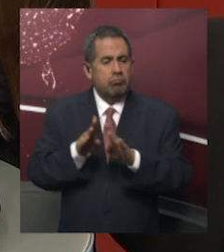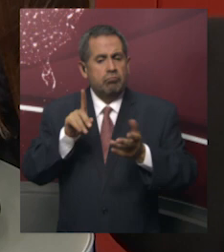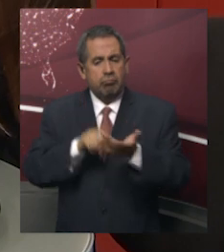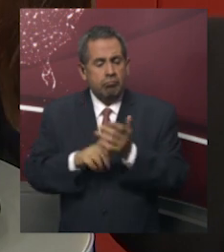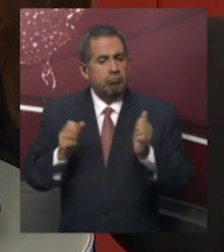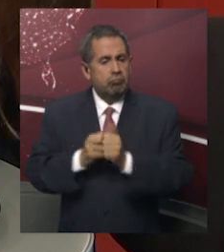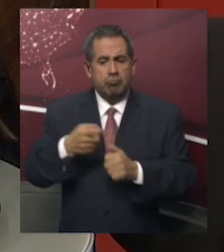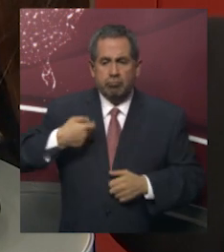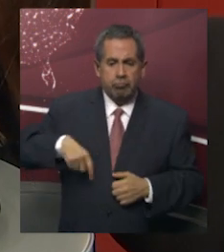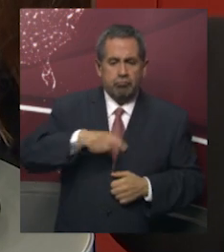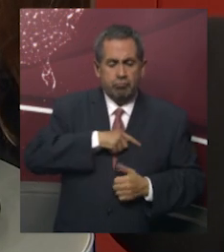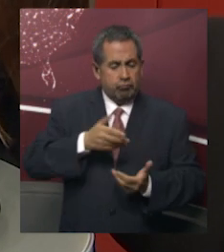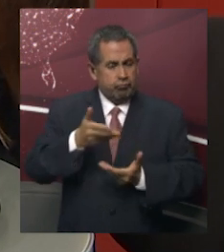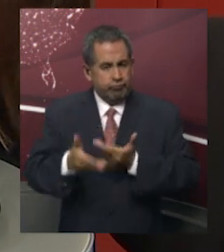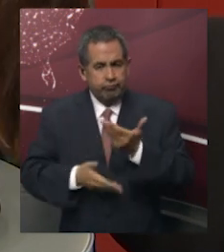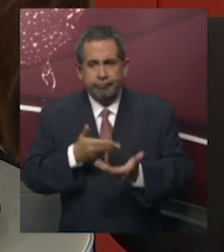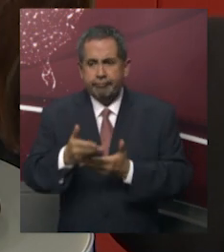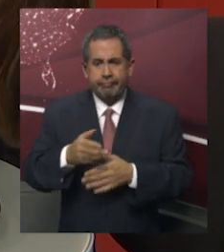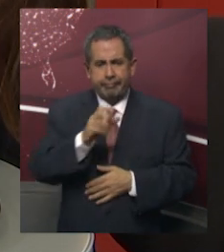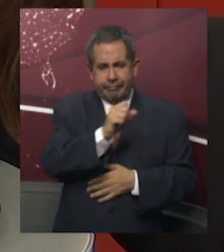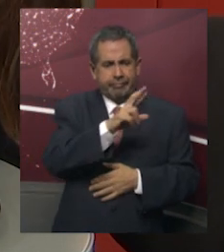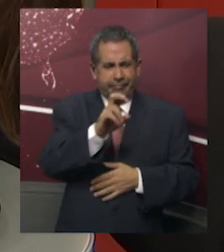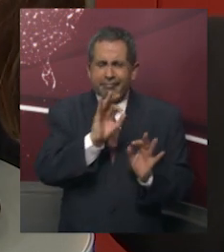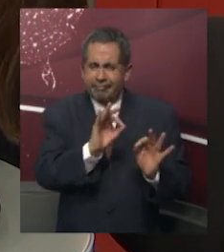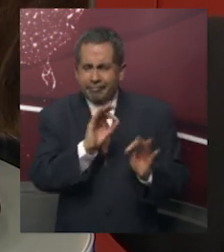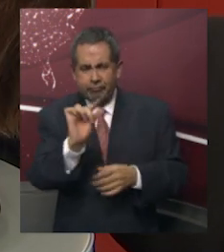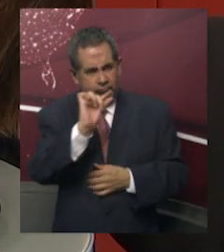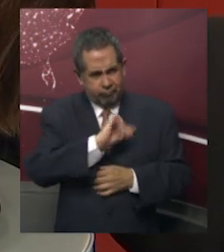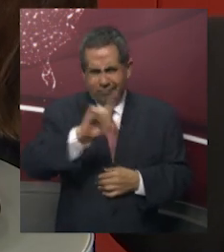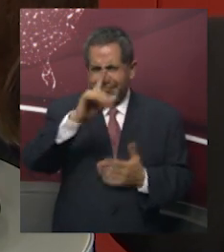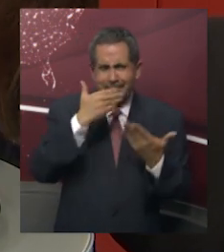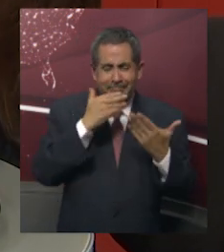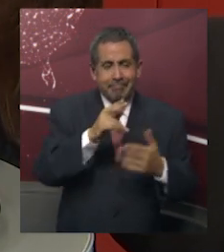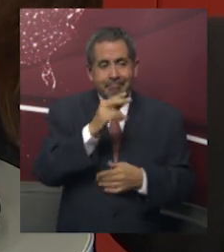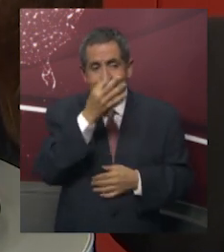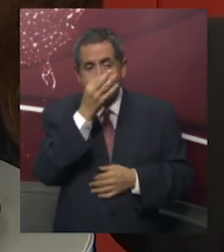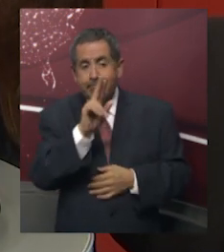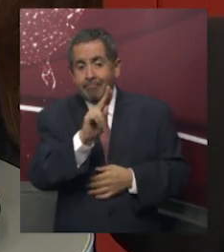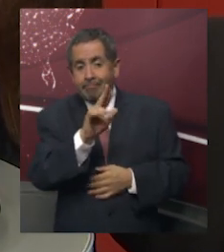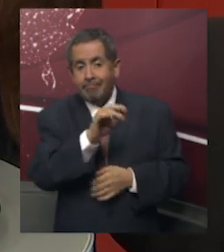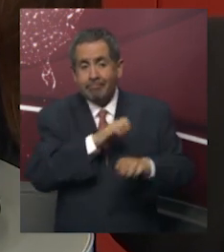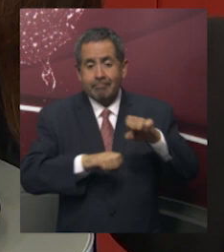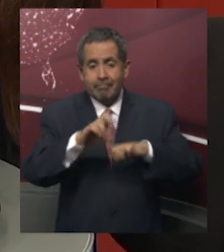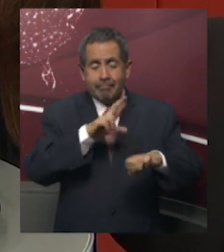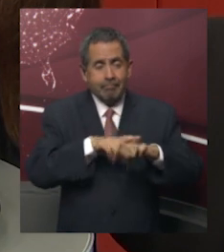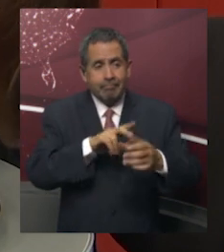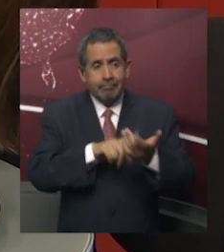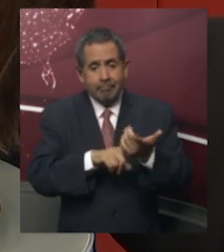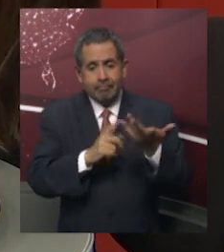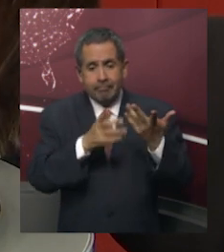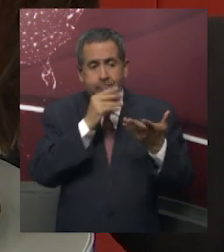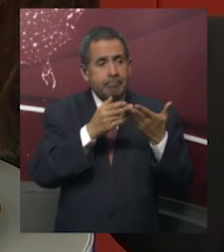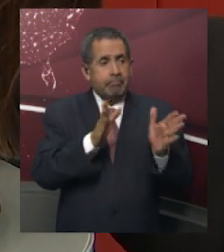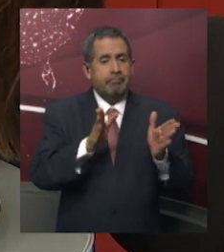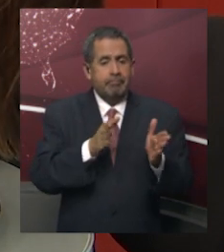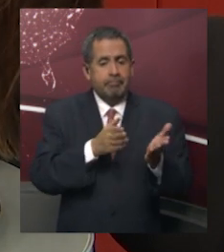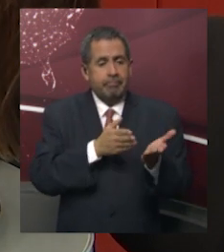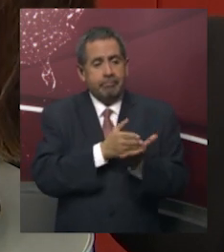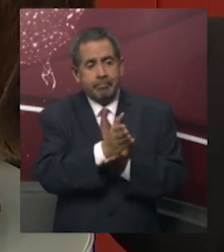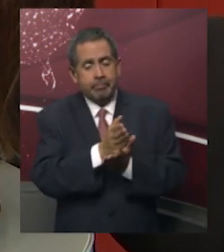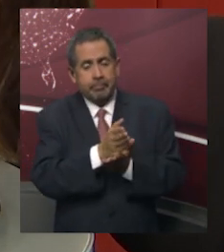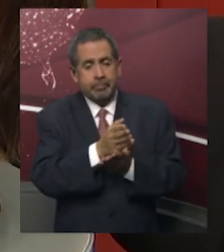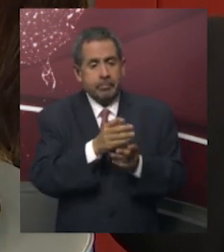través de nuestro servicio exterior, que es muy profesional, pero que al mismo tiempo hoy la diplomacia no va por un solo